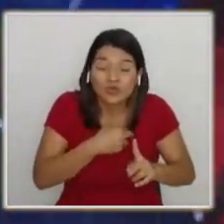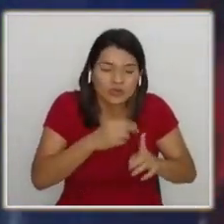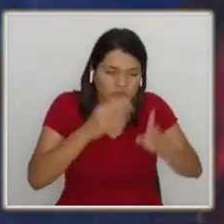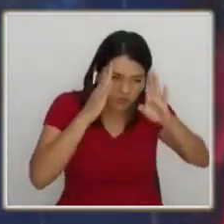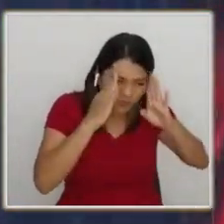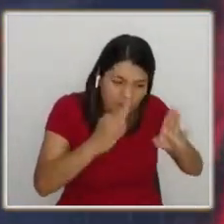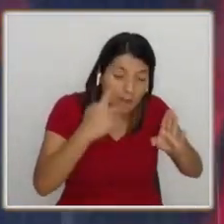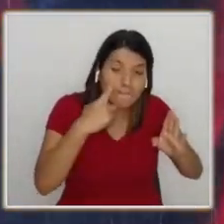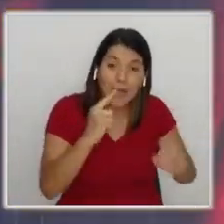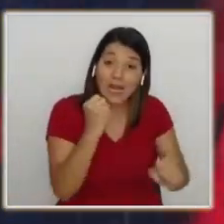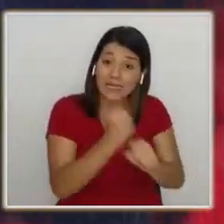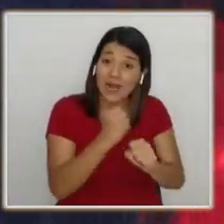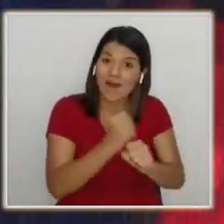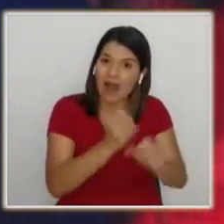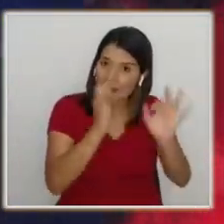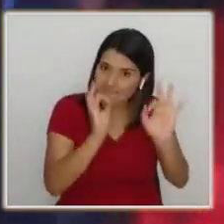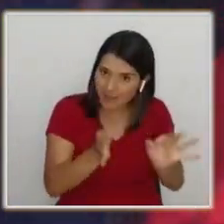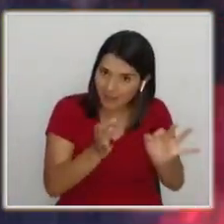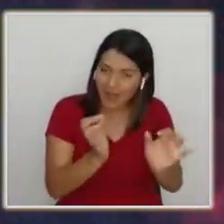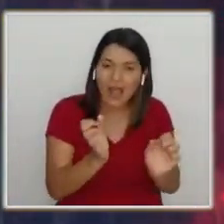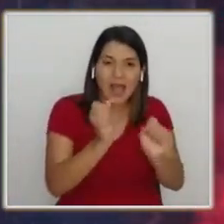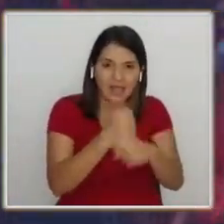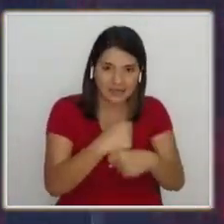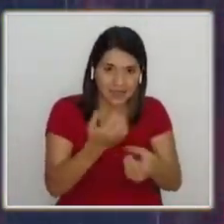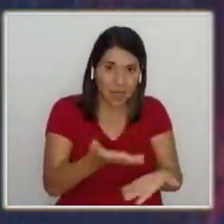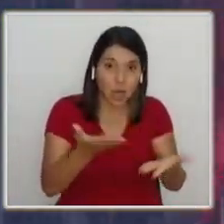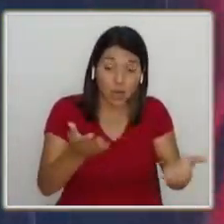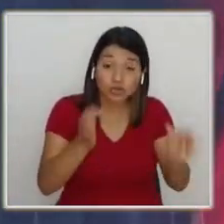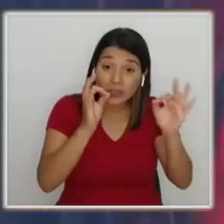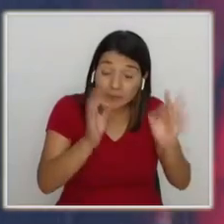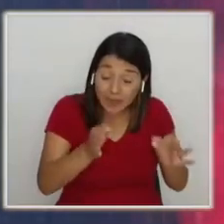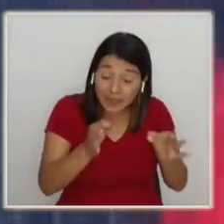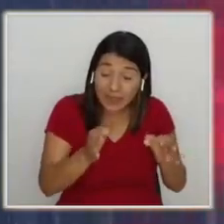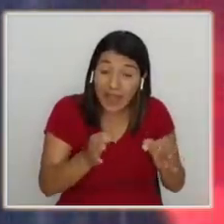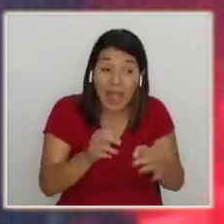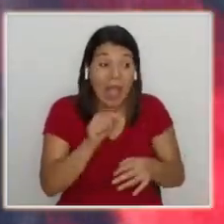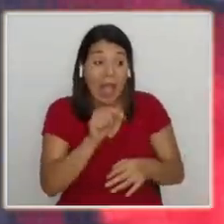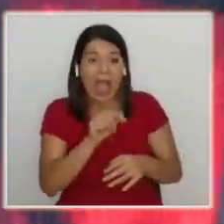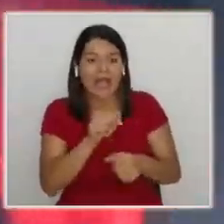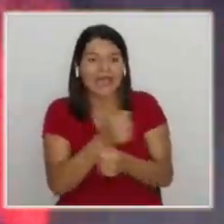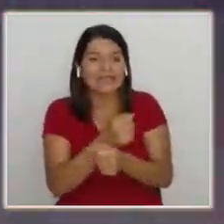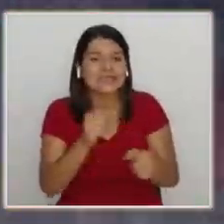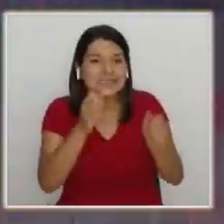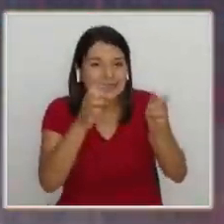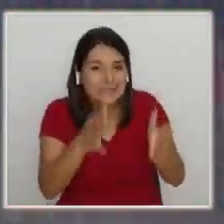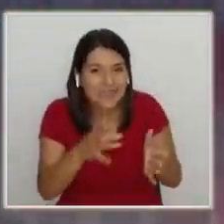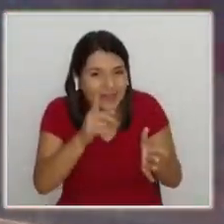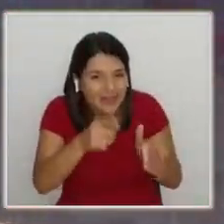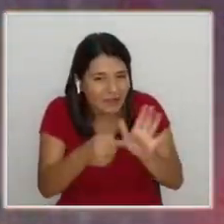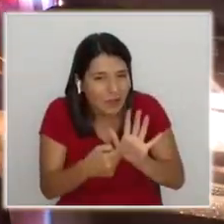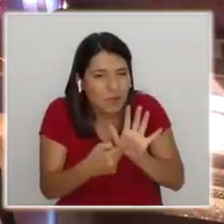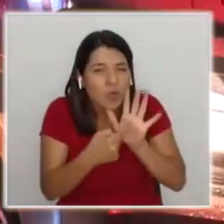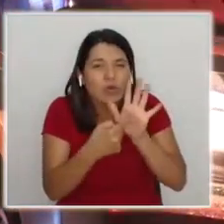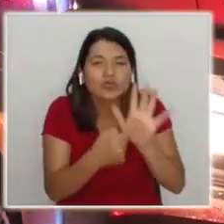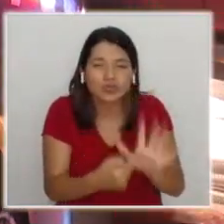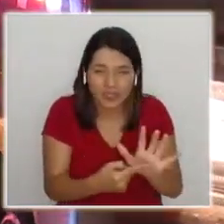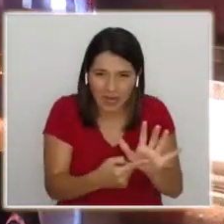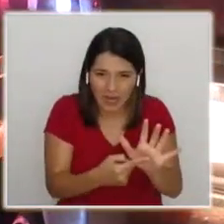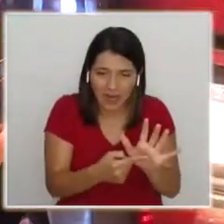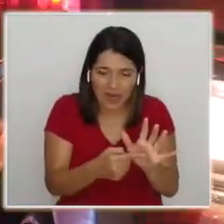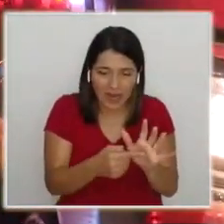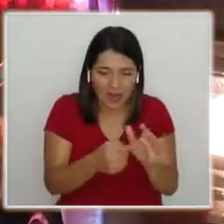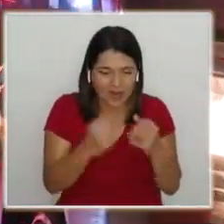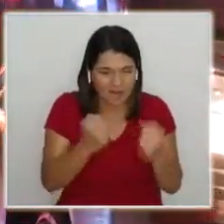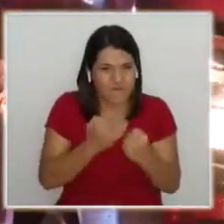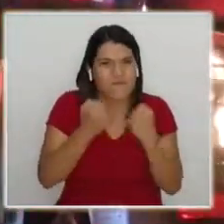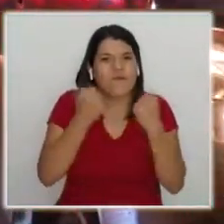que es donde el rescatista tiene que mostrar su lado más fuerte, tiene que mostrar su lado